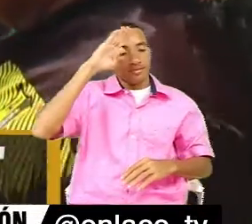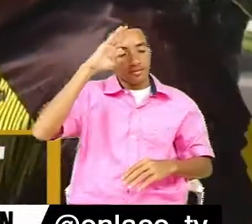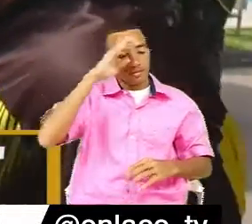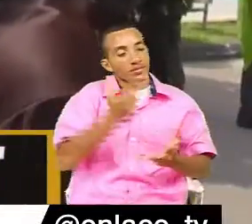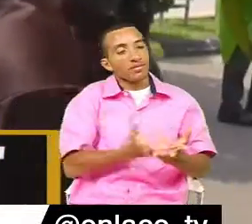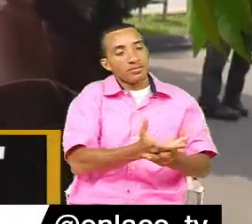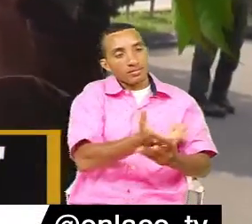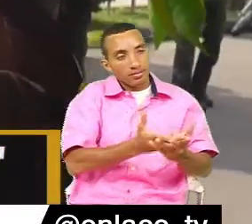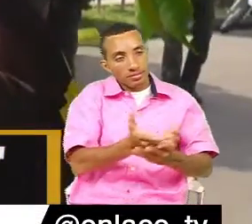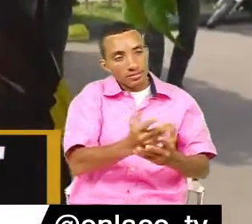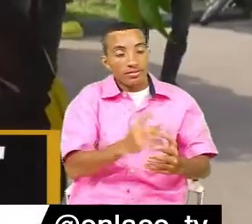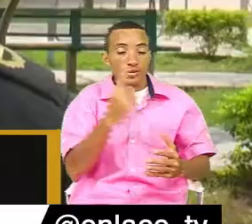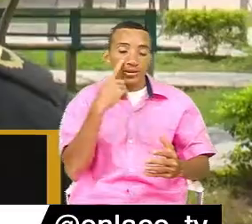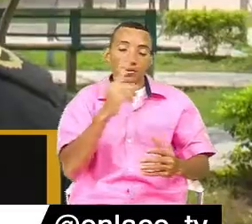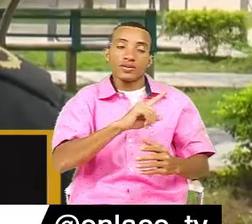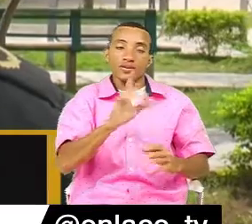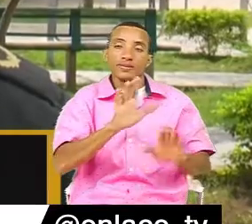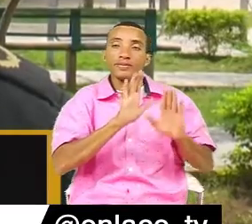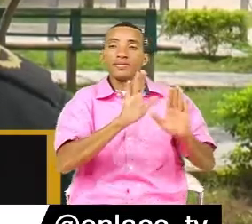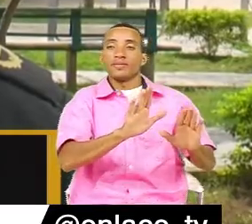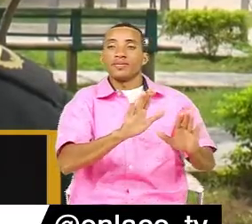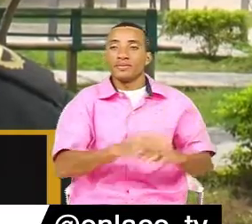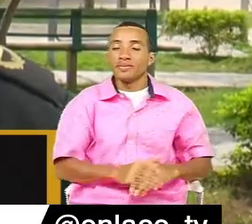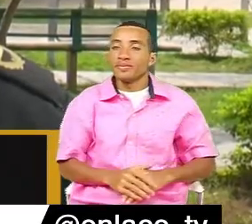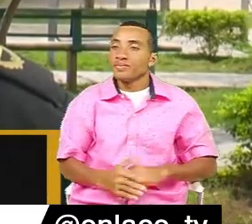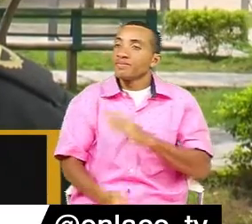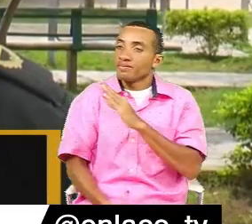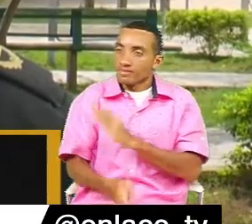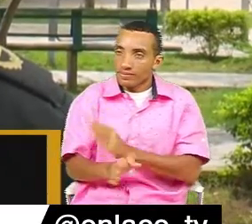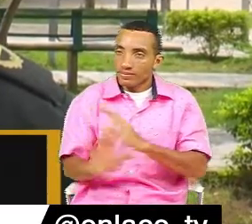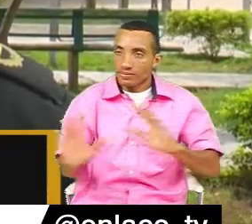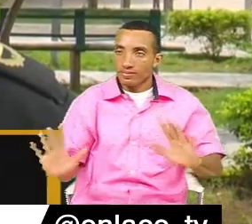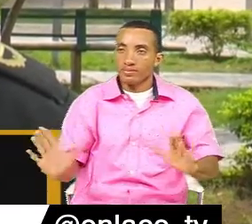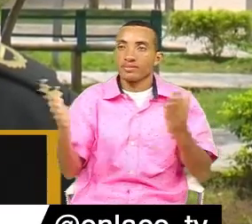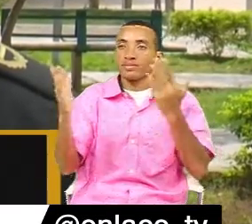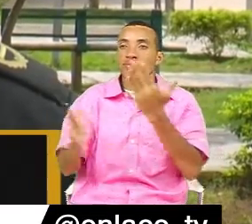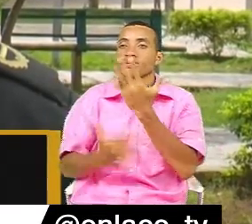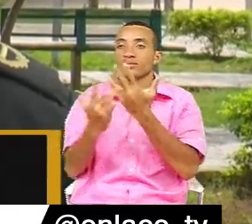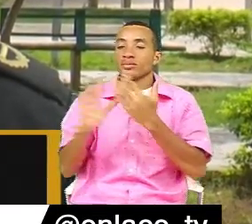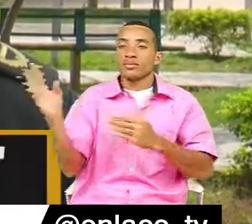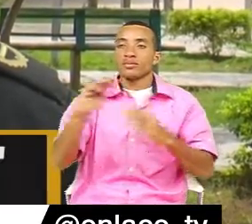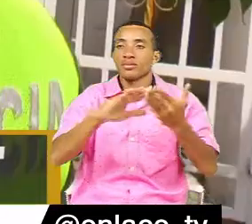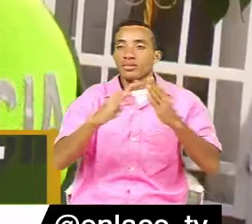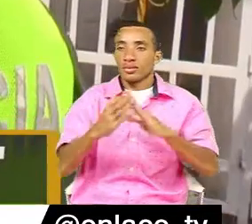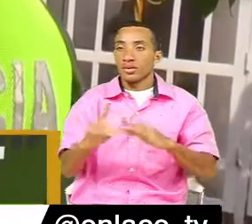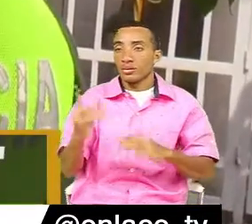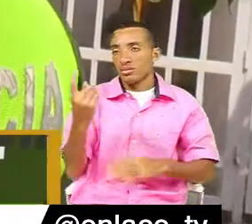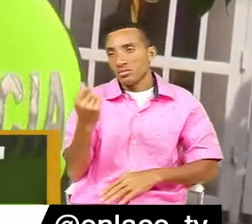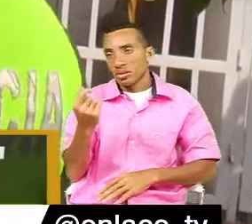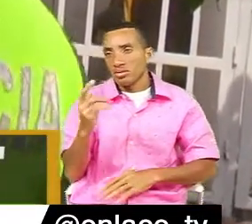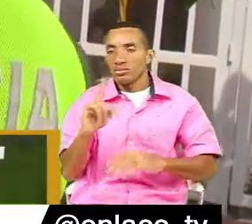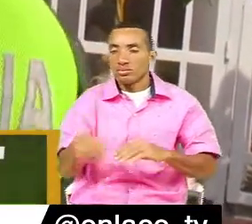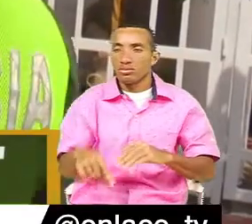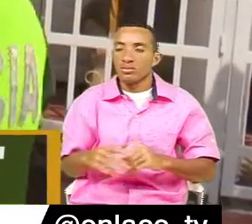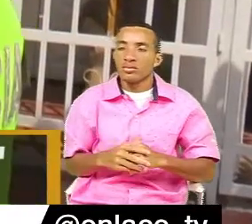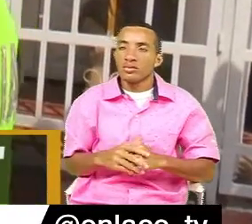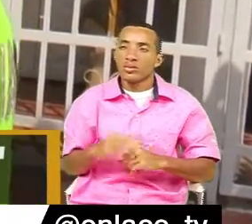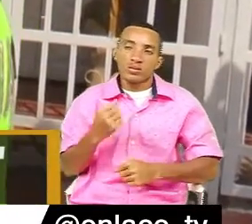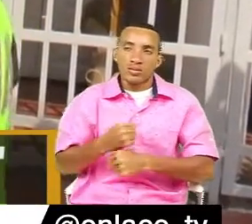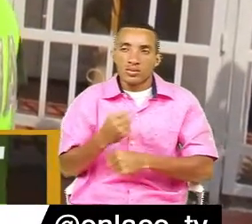recomendaciones para evitar estos delitos. Esto lo vamos a seguir incentivando en todas las comunidades. Si bien eso tiene un costo, también lo estamos trabajando